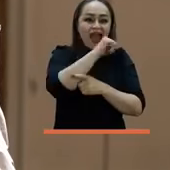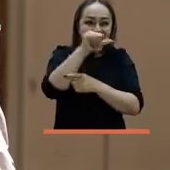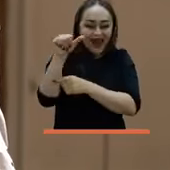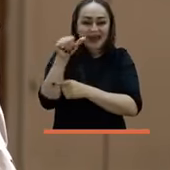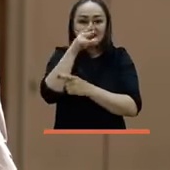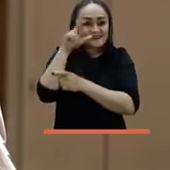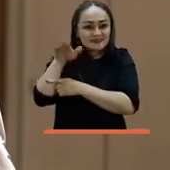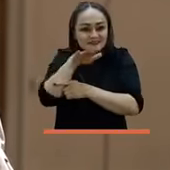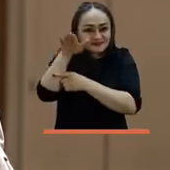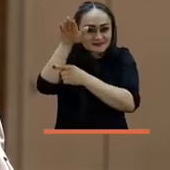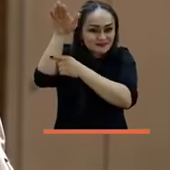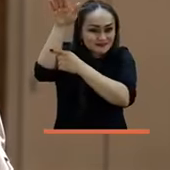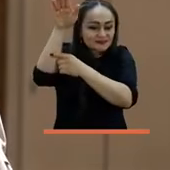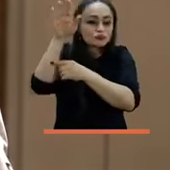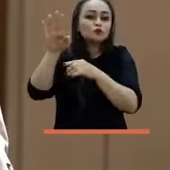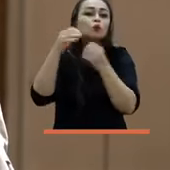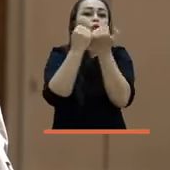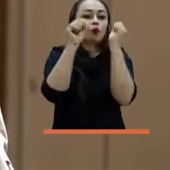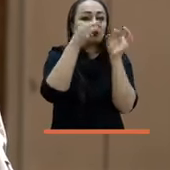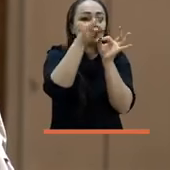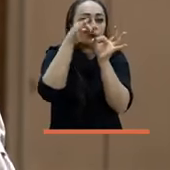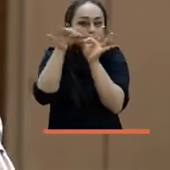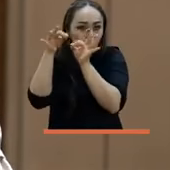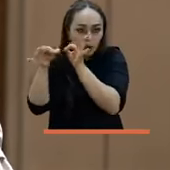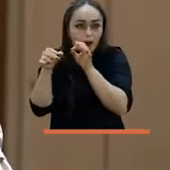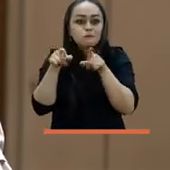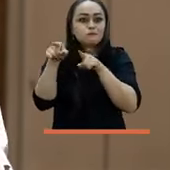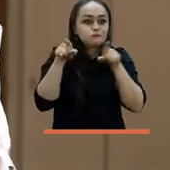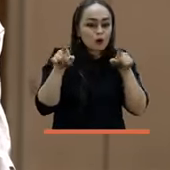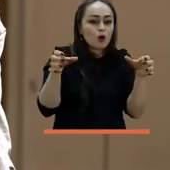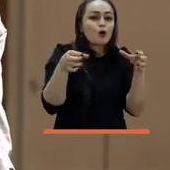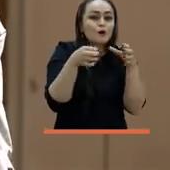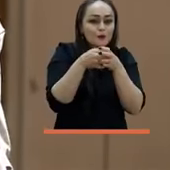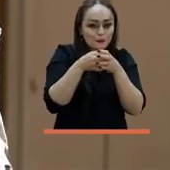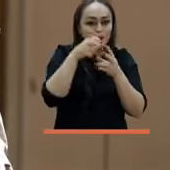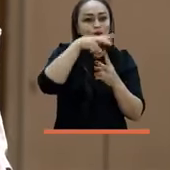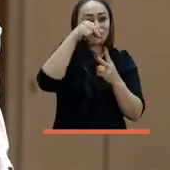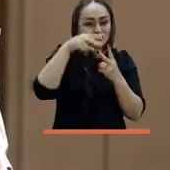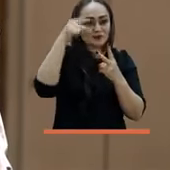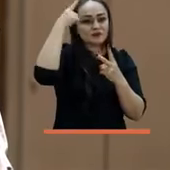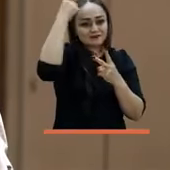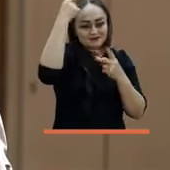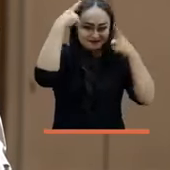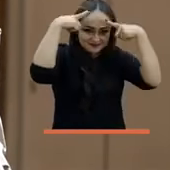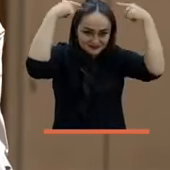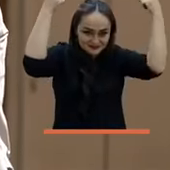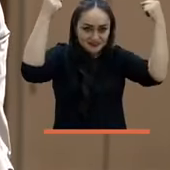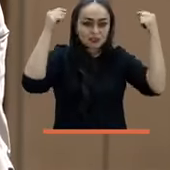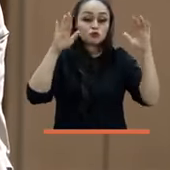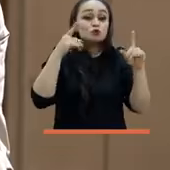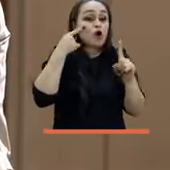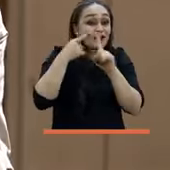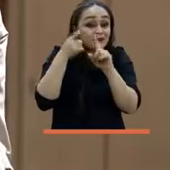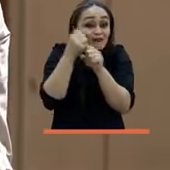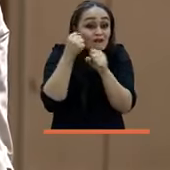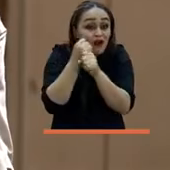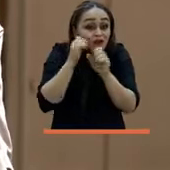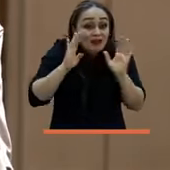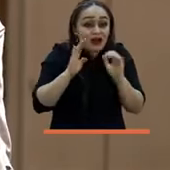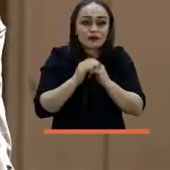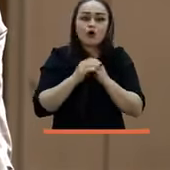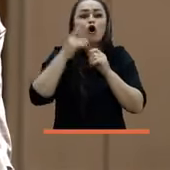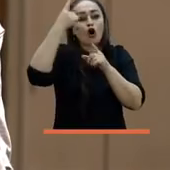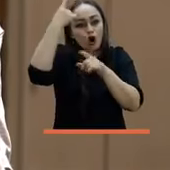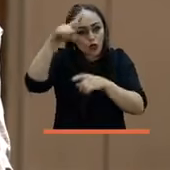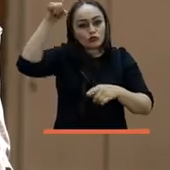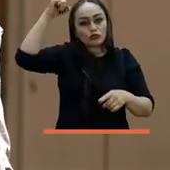diferentes en todos los municipios donde confiar también está ahí donde están el resto de las cooperativas no sólo en los ámbitos laborales sino en otros